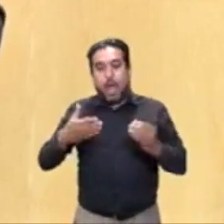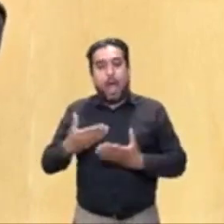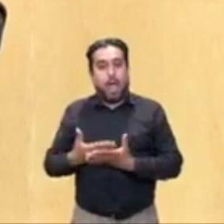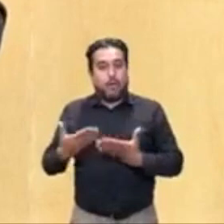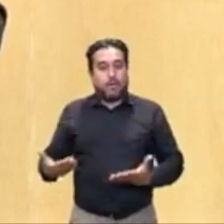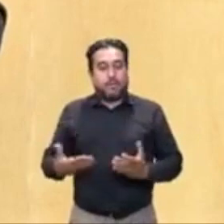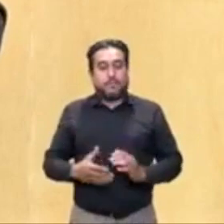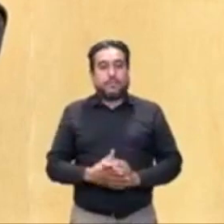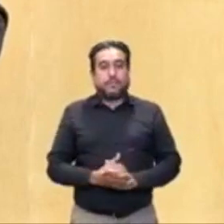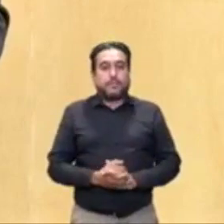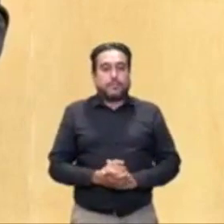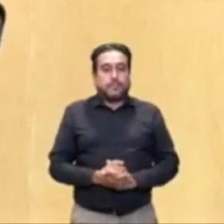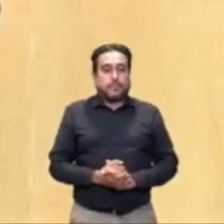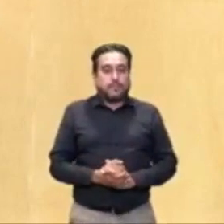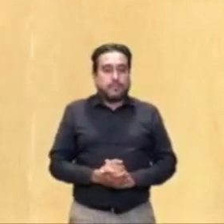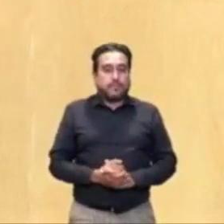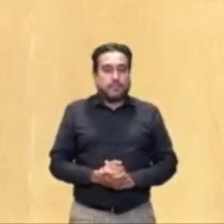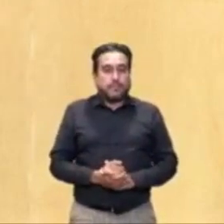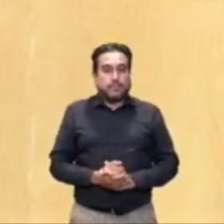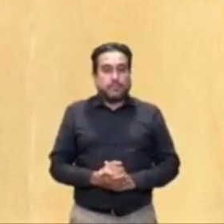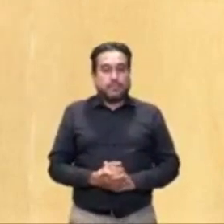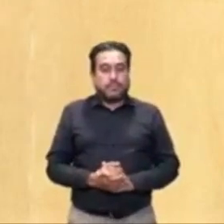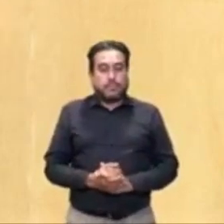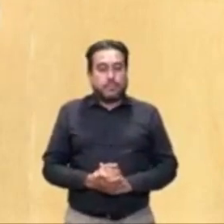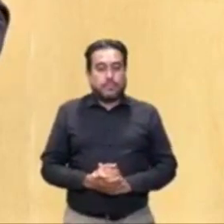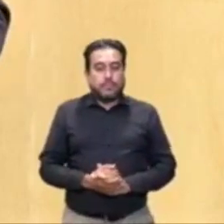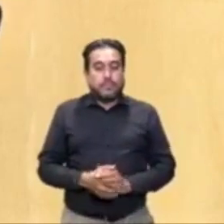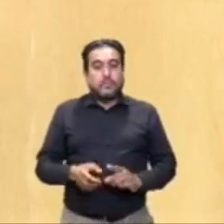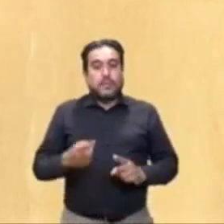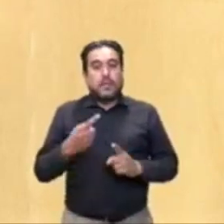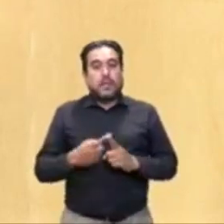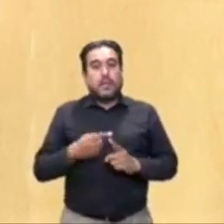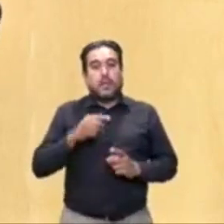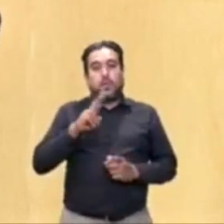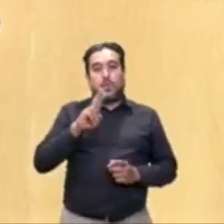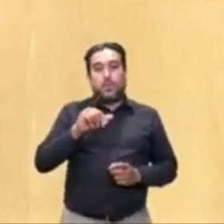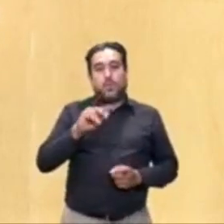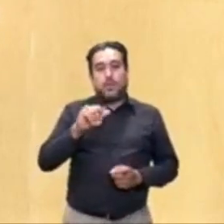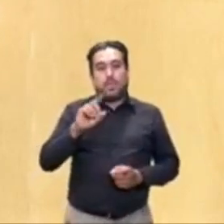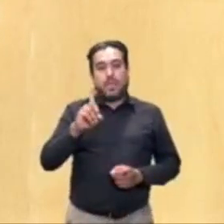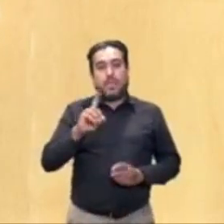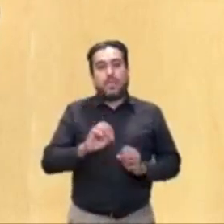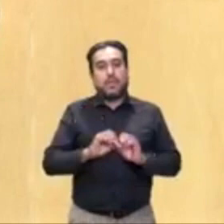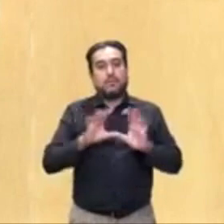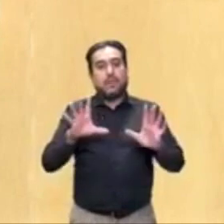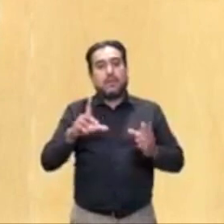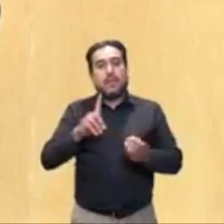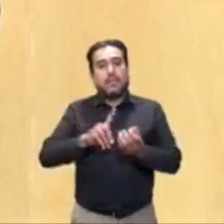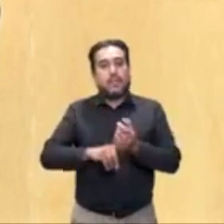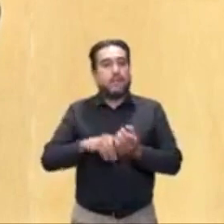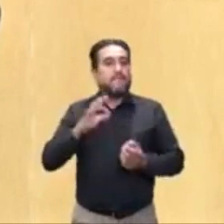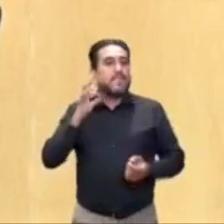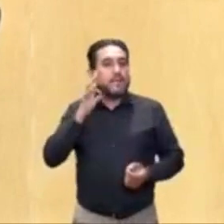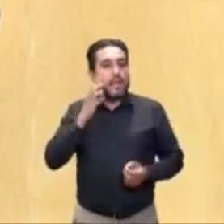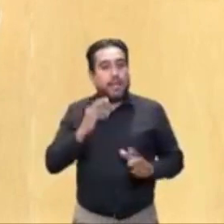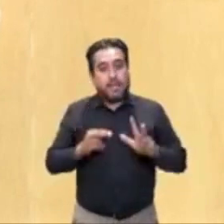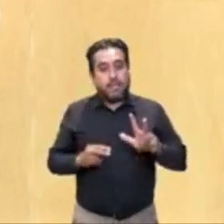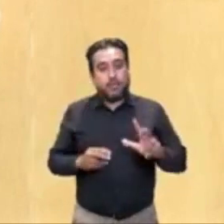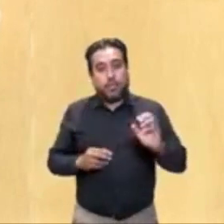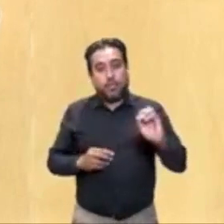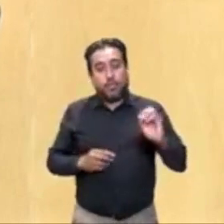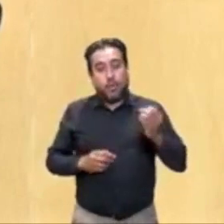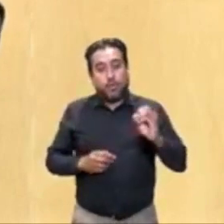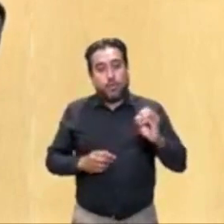por su parte según la cifra dada por la unidad de transparencia de la fiscalía general del estado el 18 de octubre de este año